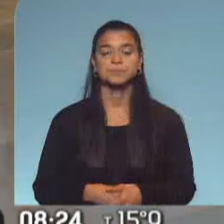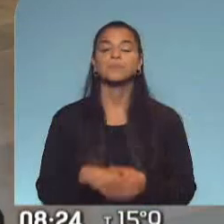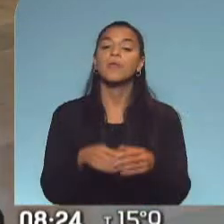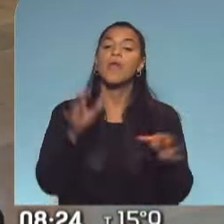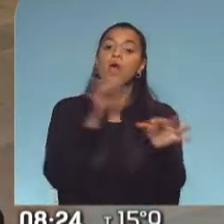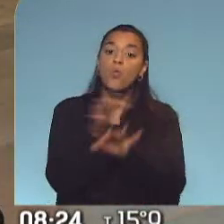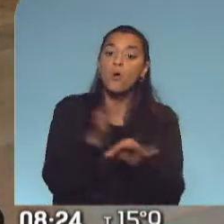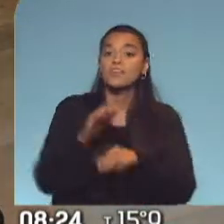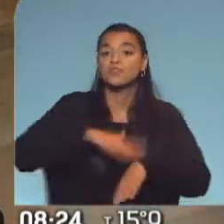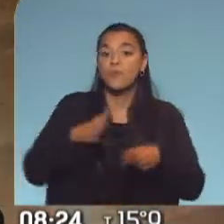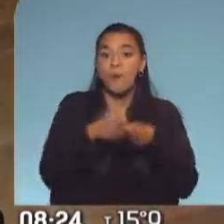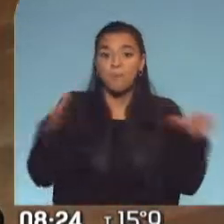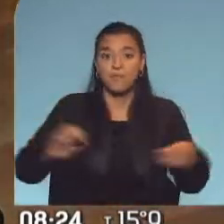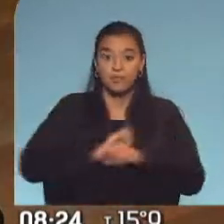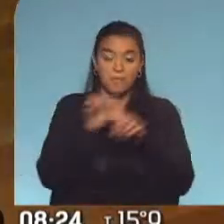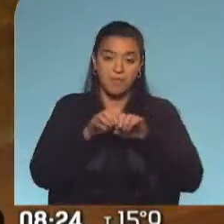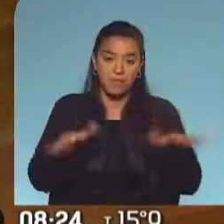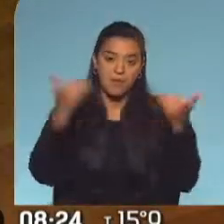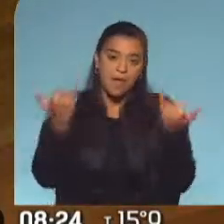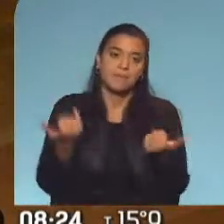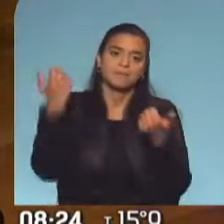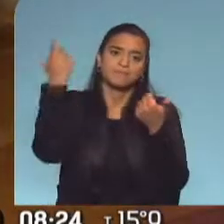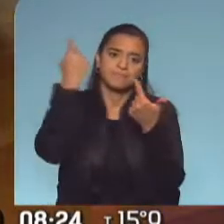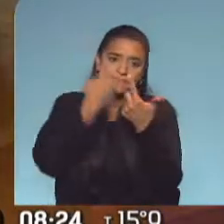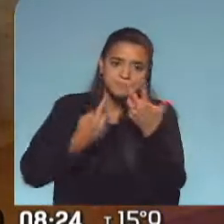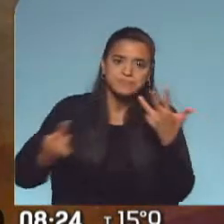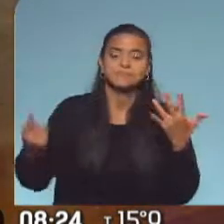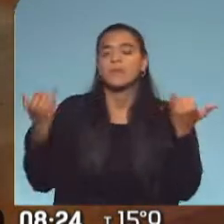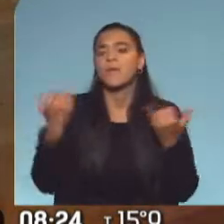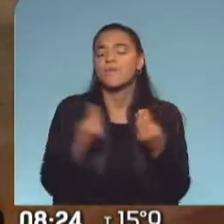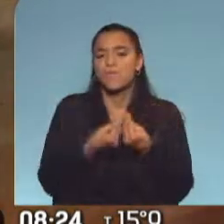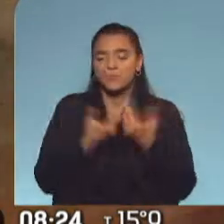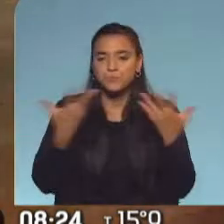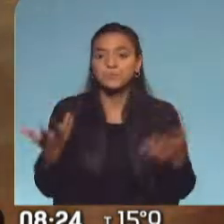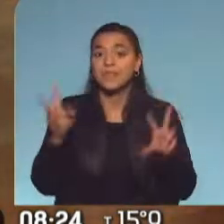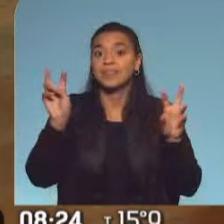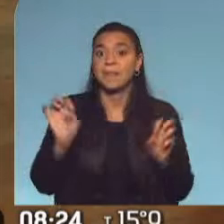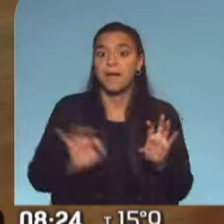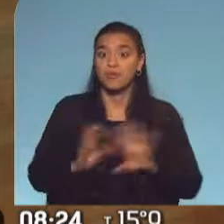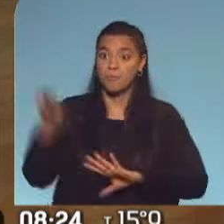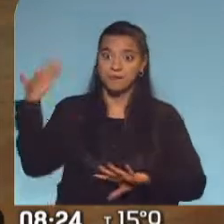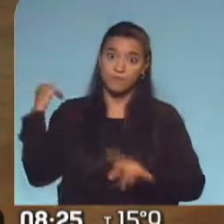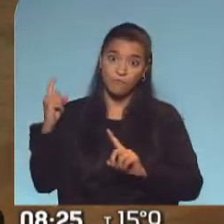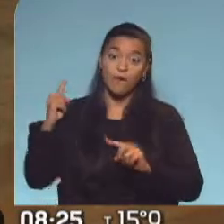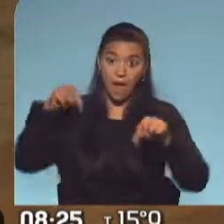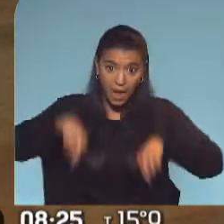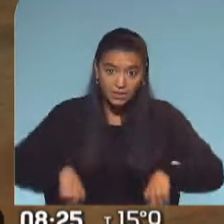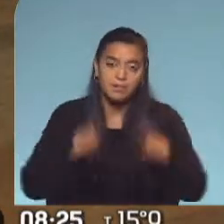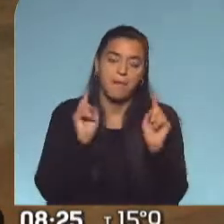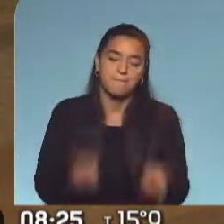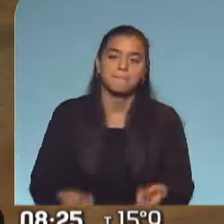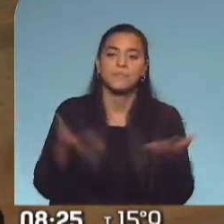La educación en tiempos de pandemia y todo lo que trae aparejado, bueno, ha sido tema durante todo el año pasado y lo sigue siendo. Por eso, junto con